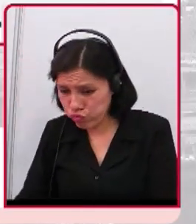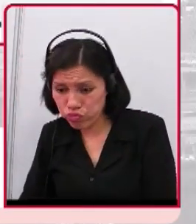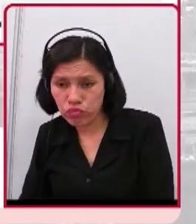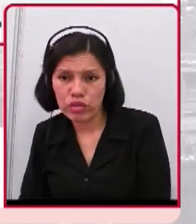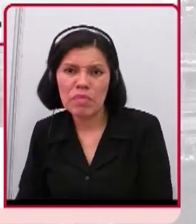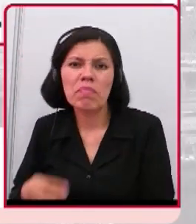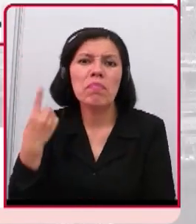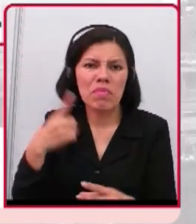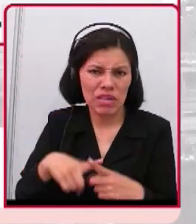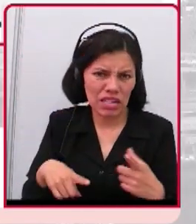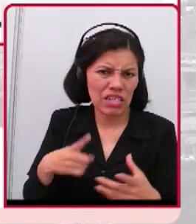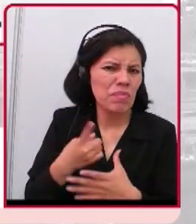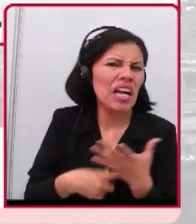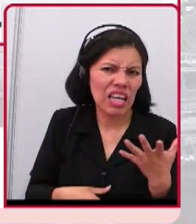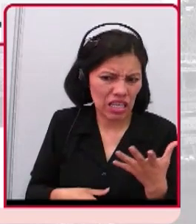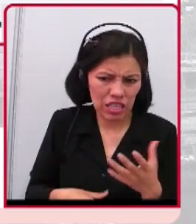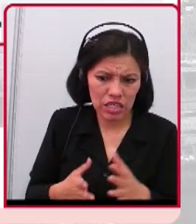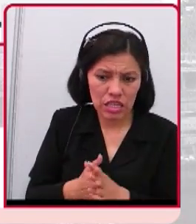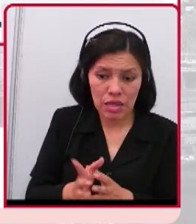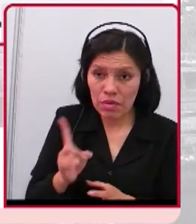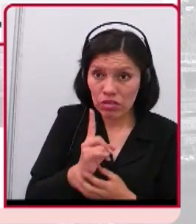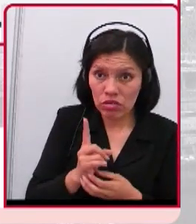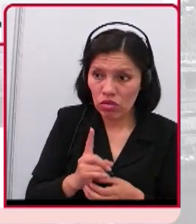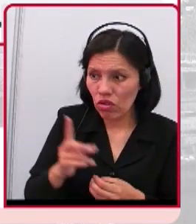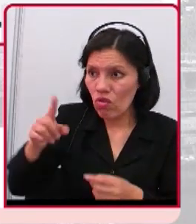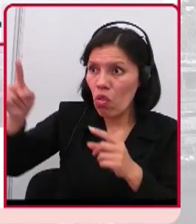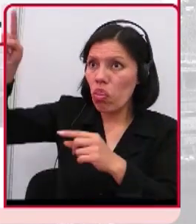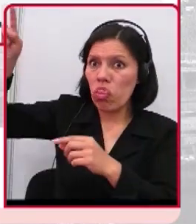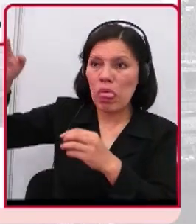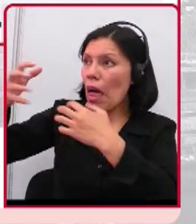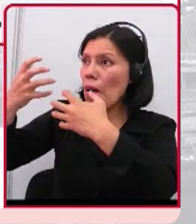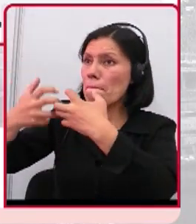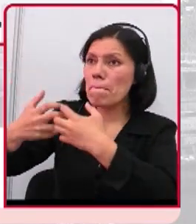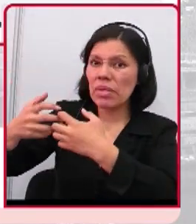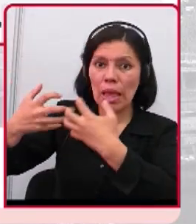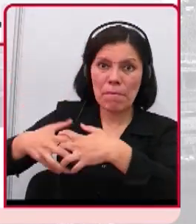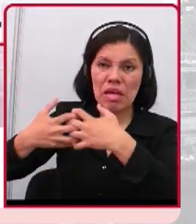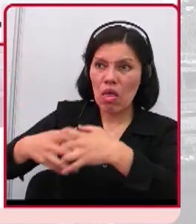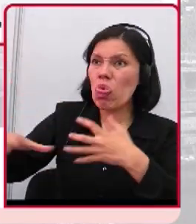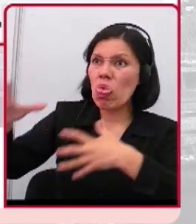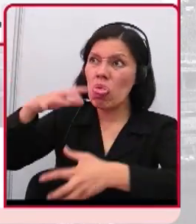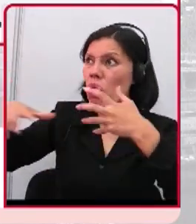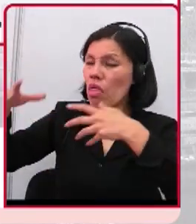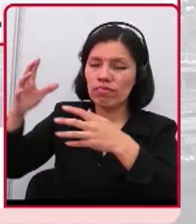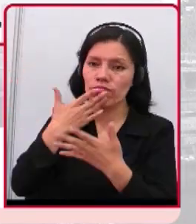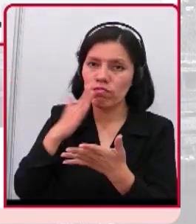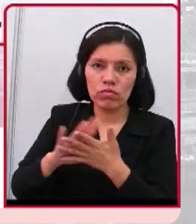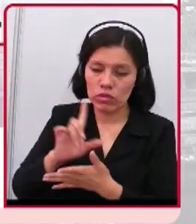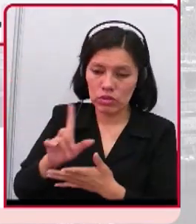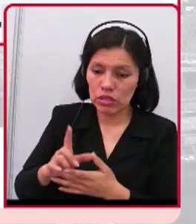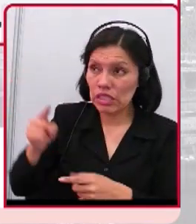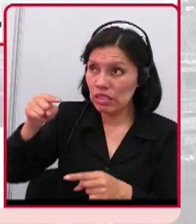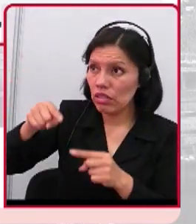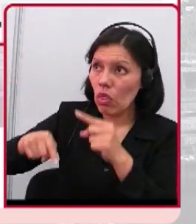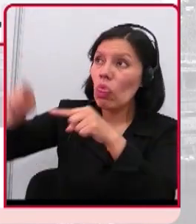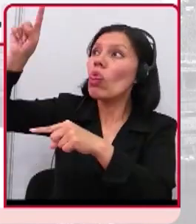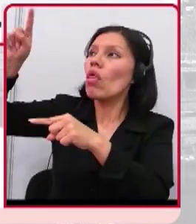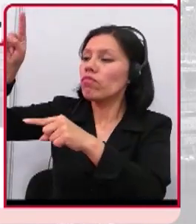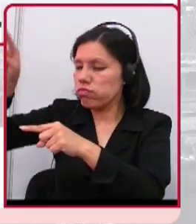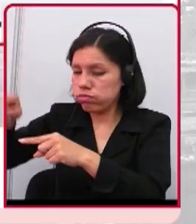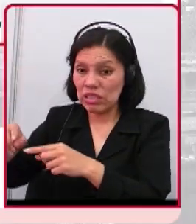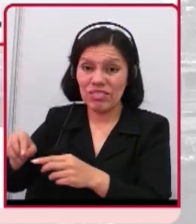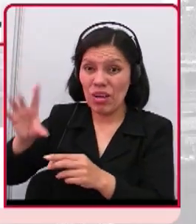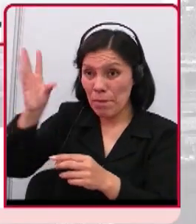el torque alto, evitar levantamientos de rastra y otros problemas adicionales. Pero esto genera inestabilidad, definitivamente.